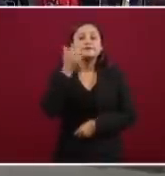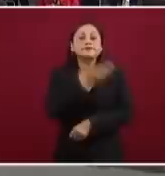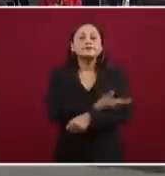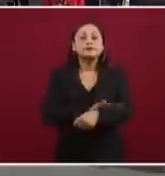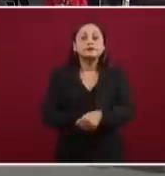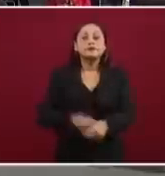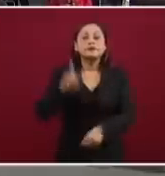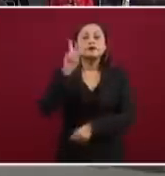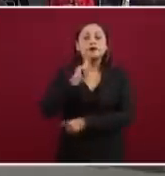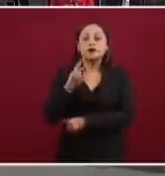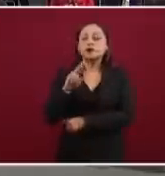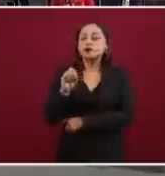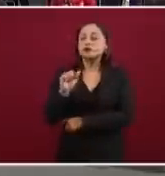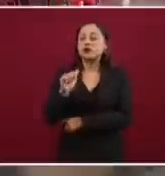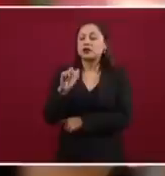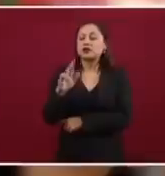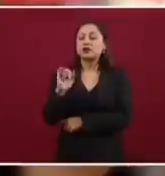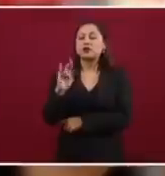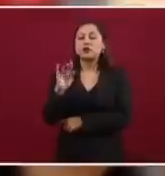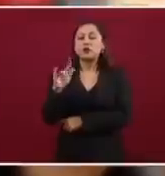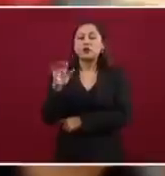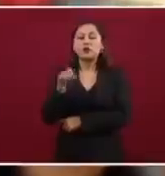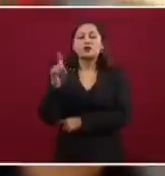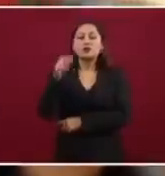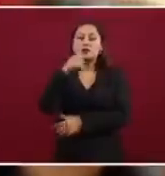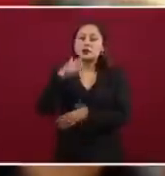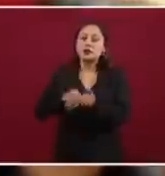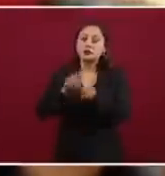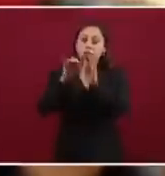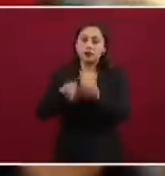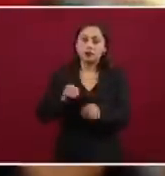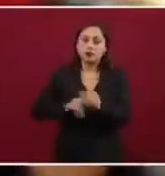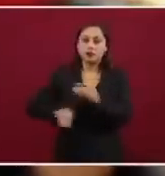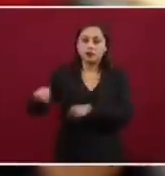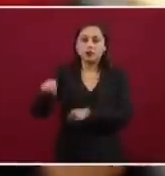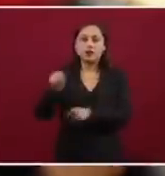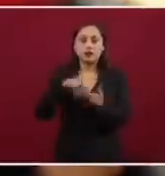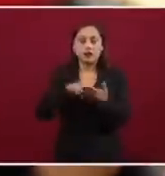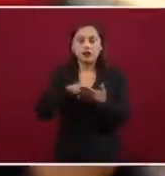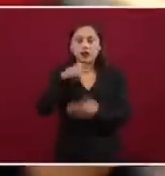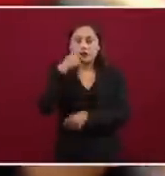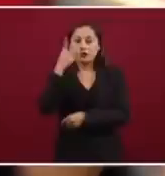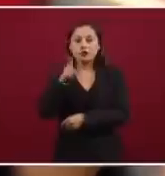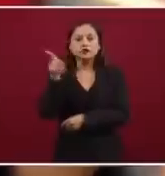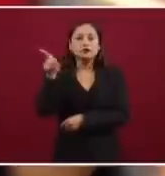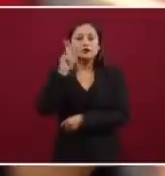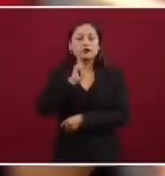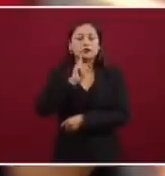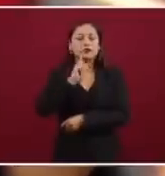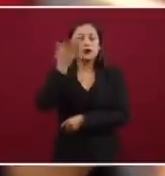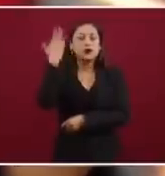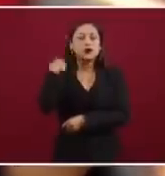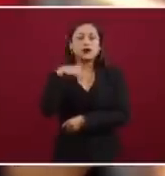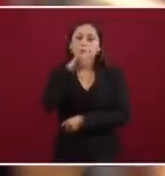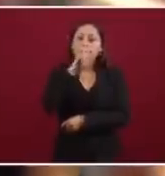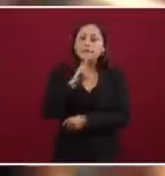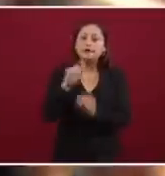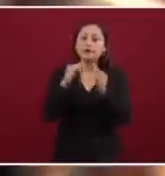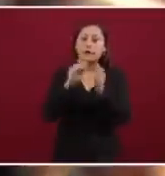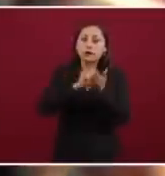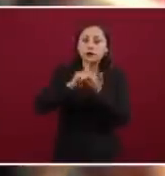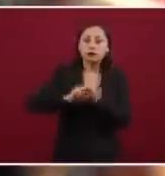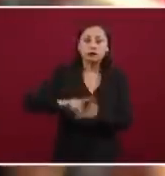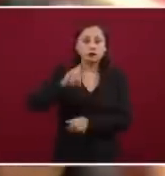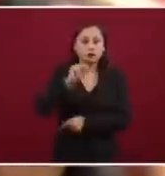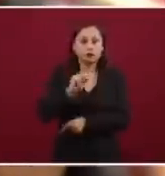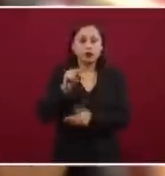pública su carta que mandó a la FGR. En ella declaró que ella no mintió respecto a su domicilio. De hecho, argumentó